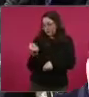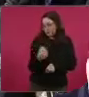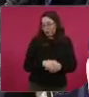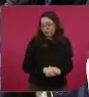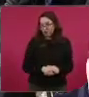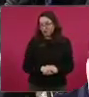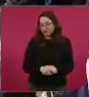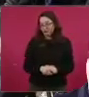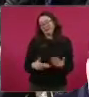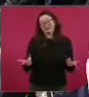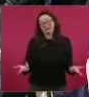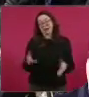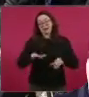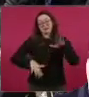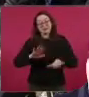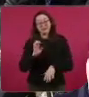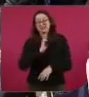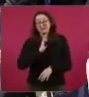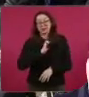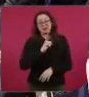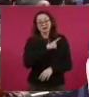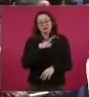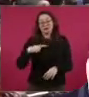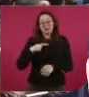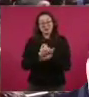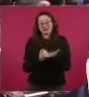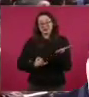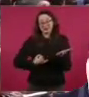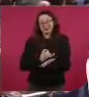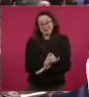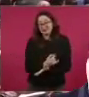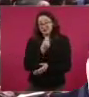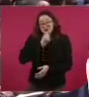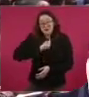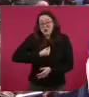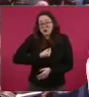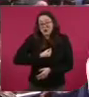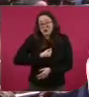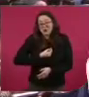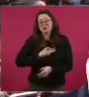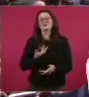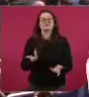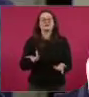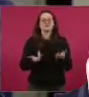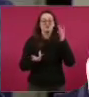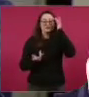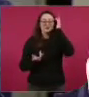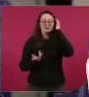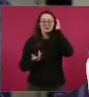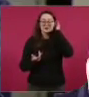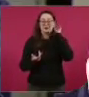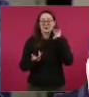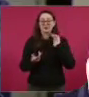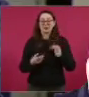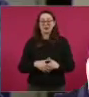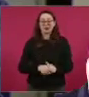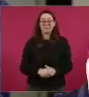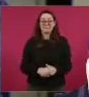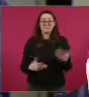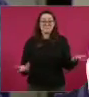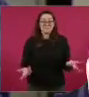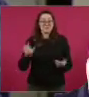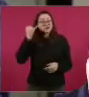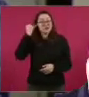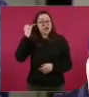muchas decisiones, como la que tuvo que tomar Benjamín, ¿sí? El juego con los